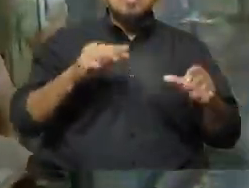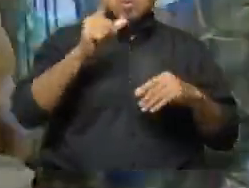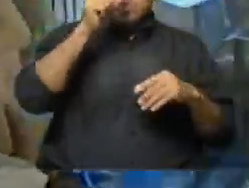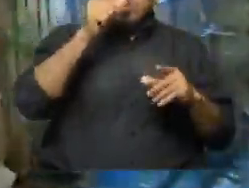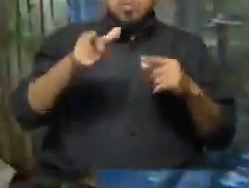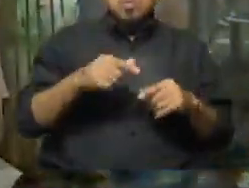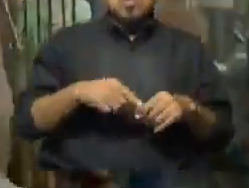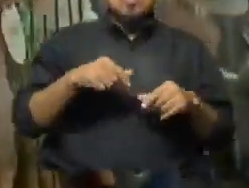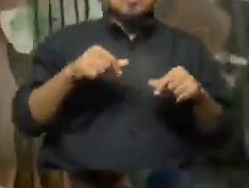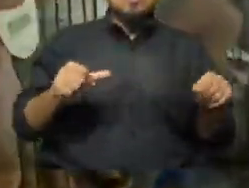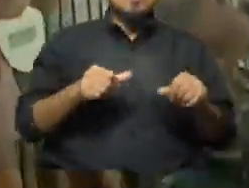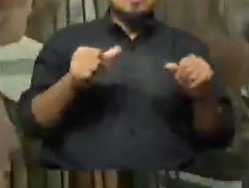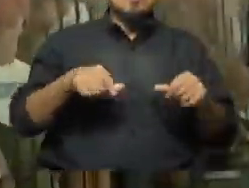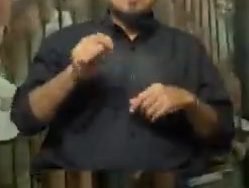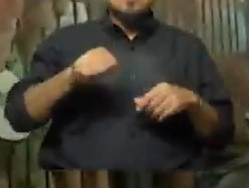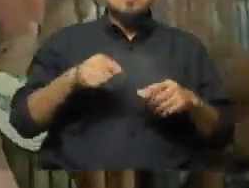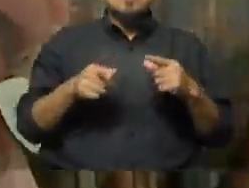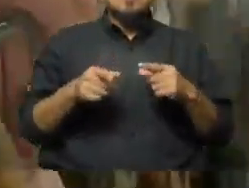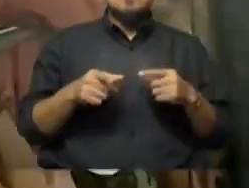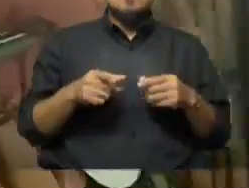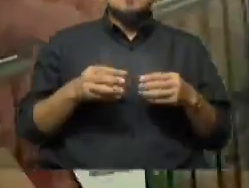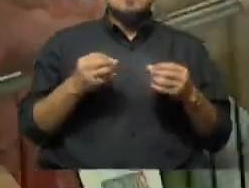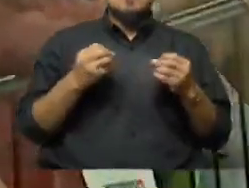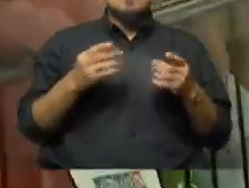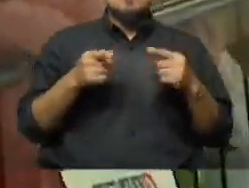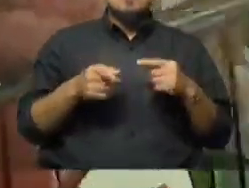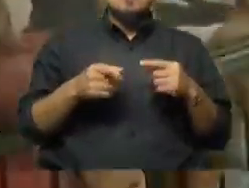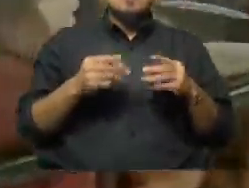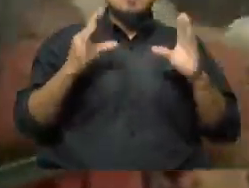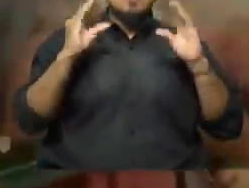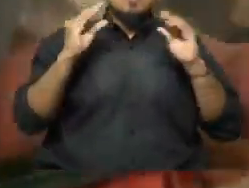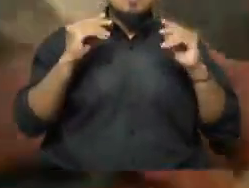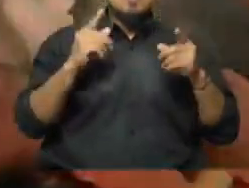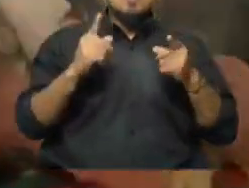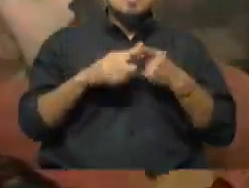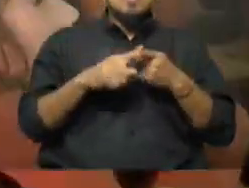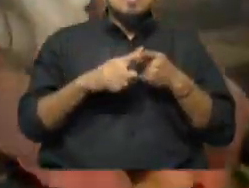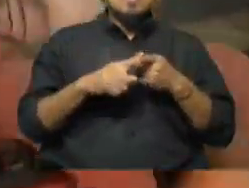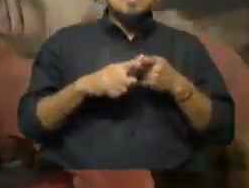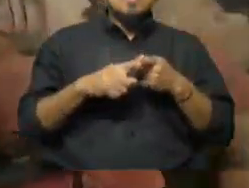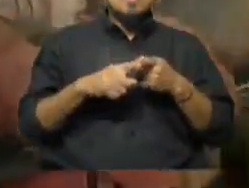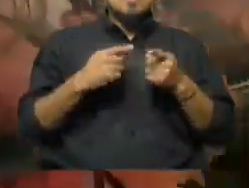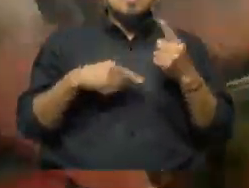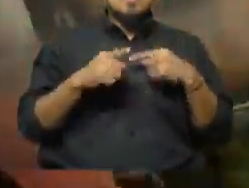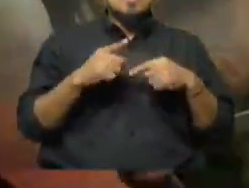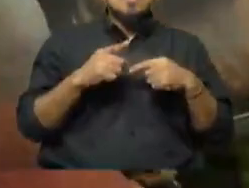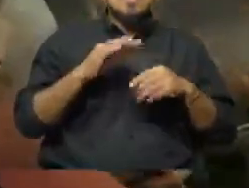y que realizan este trabajo, que bueno, a partir de esta noche vamos a conocer el resultado. Como te digo, ya entrada la